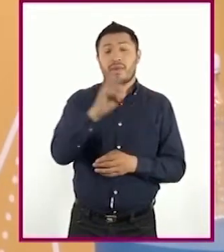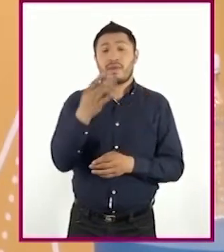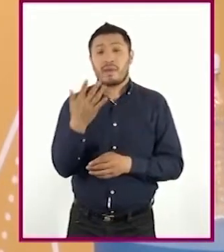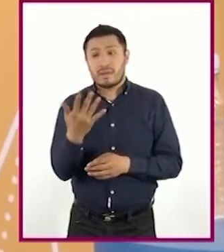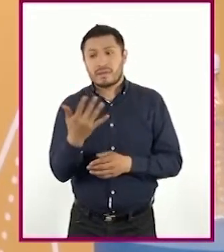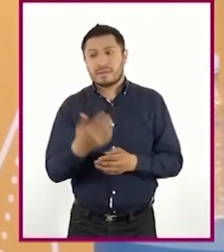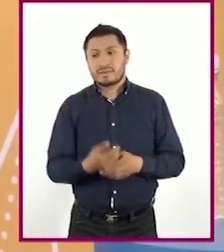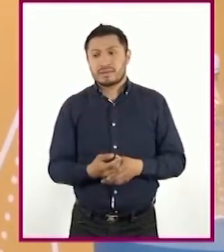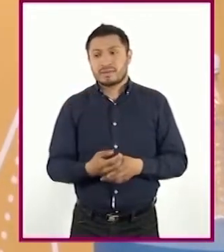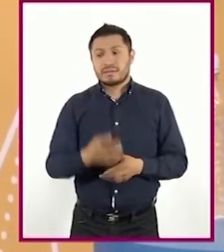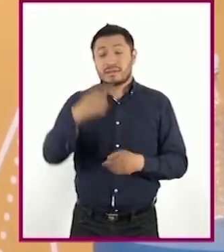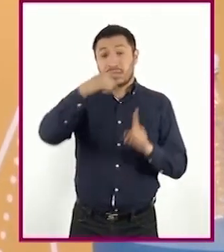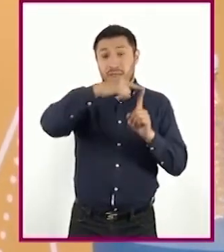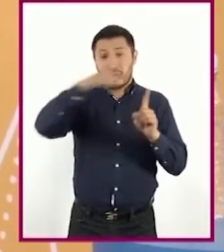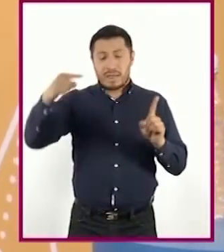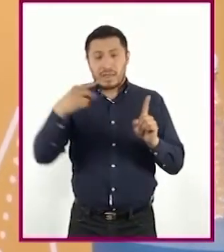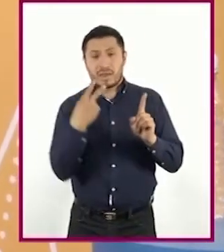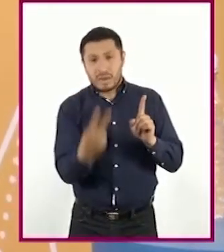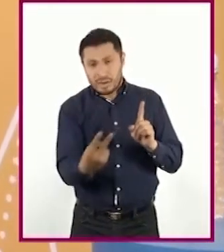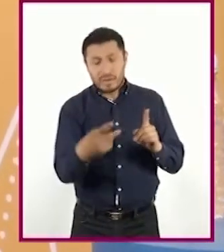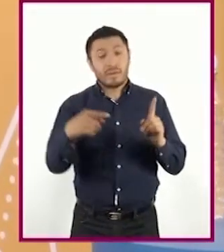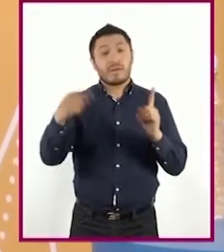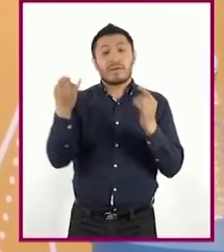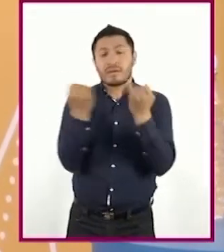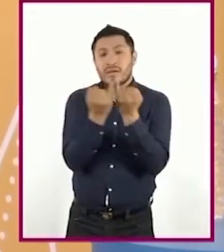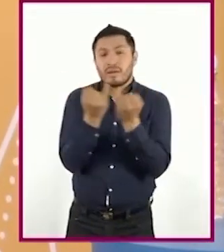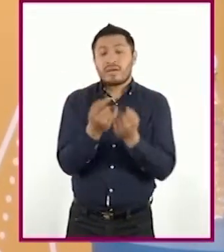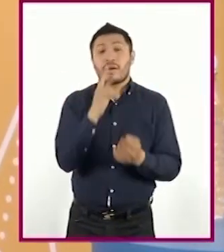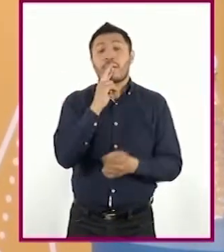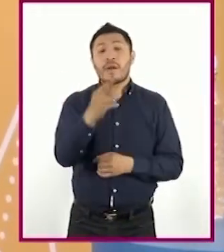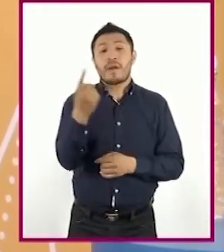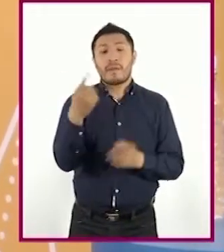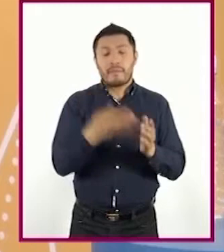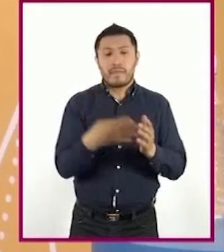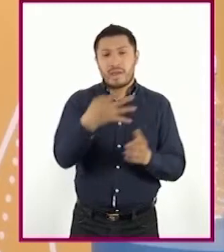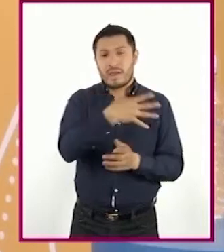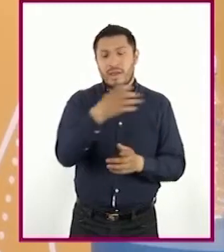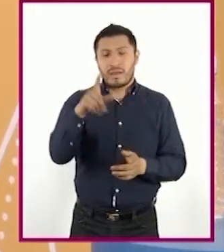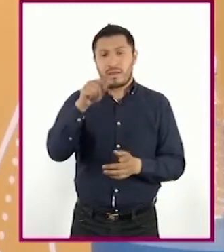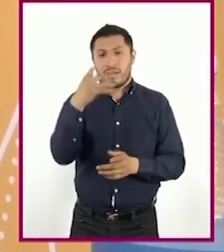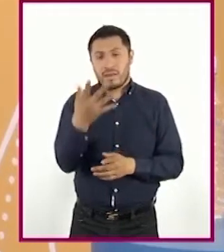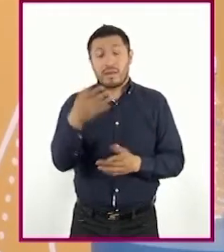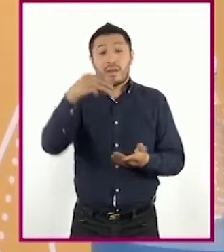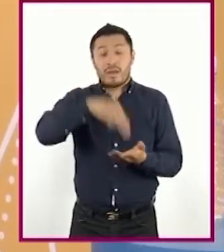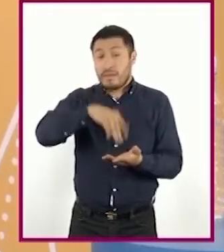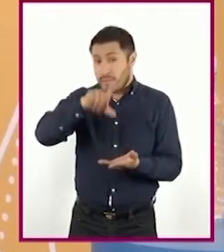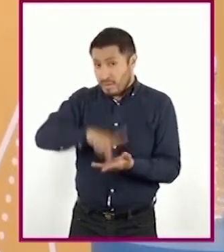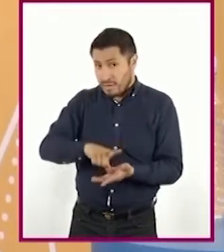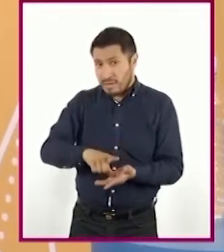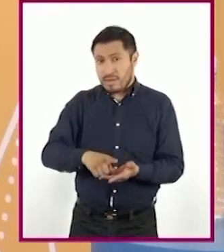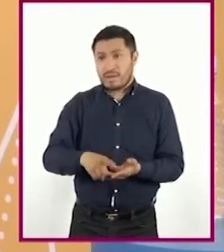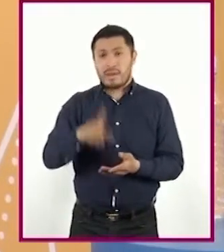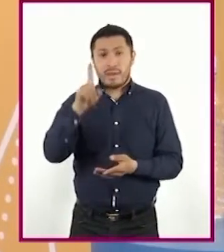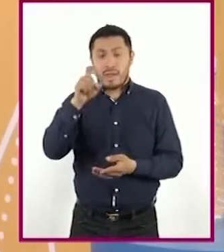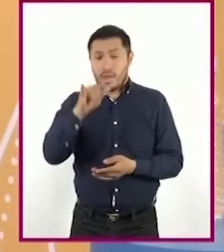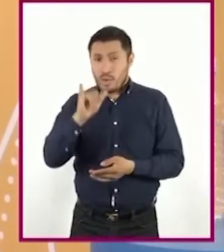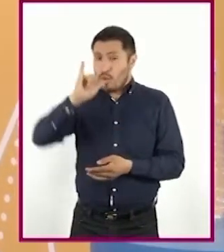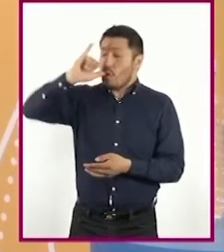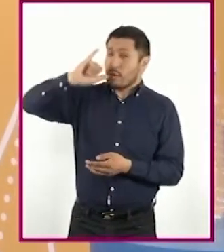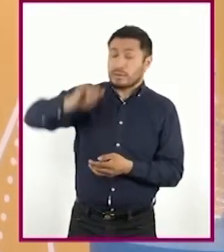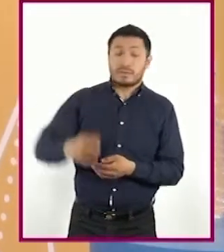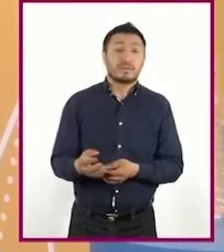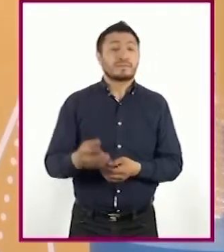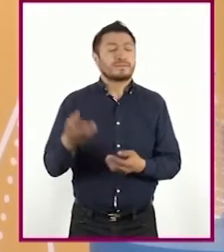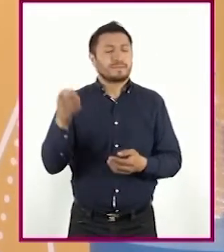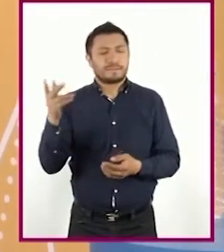3.350. Esto dividido entre 2 es igual a 1.675 mililitros de consumo de agua. De